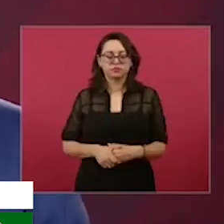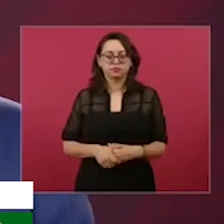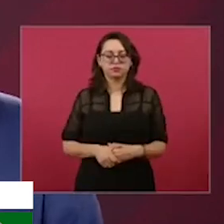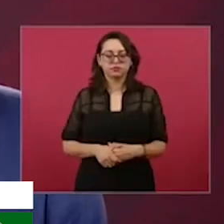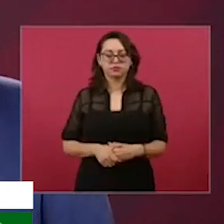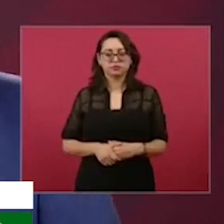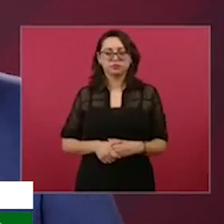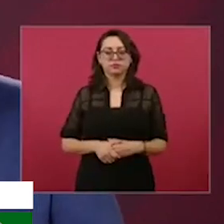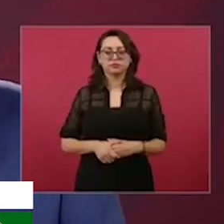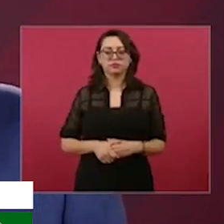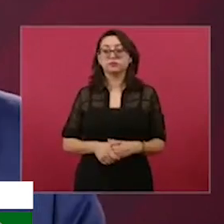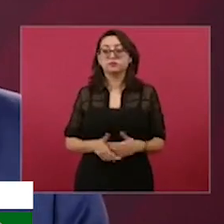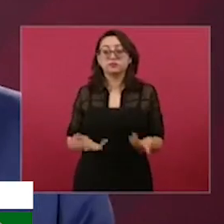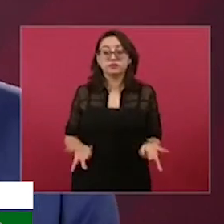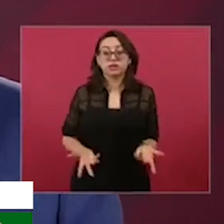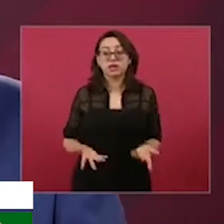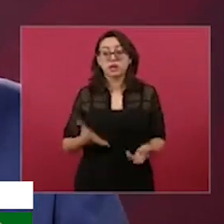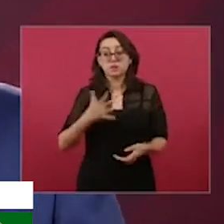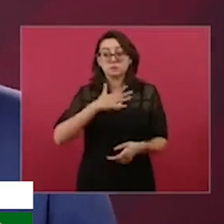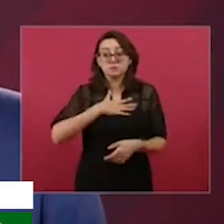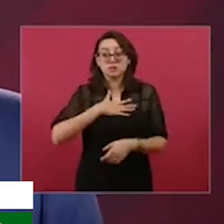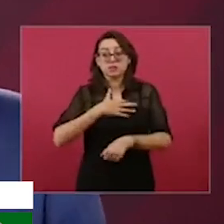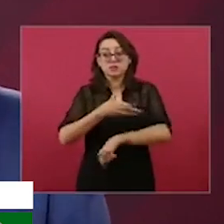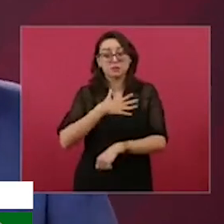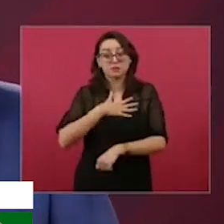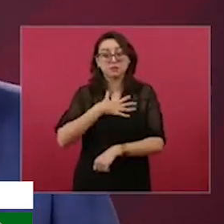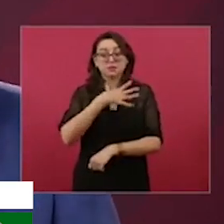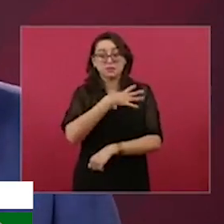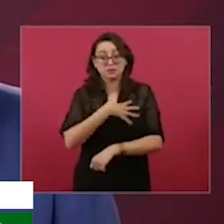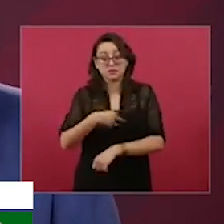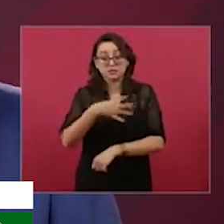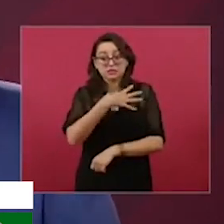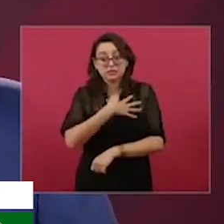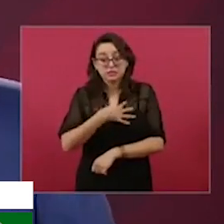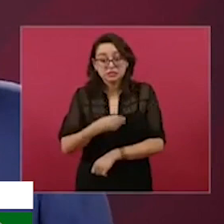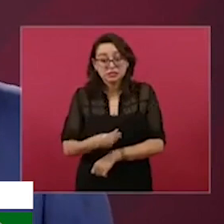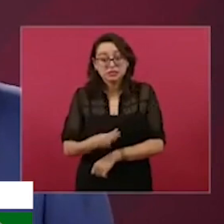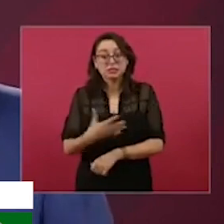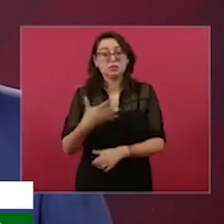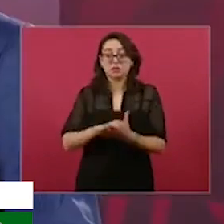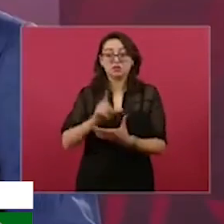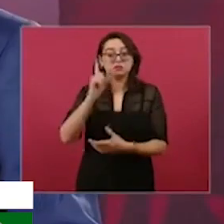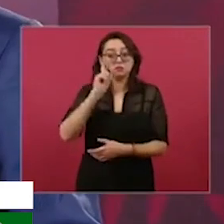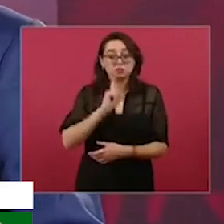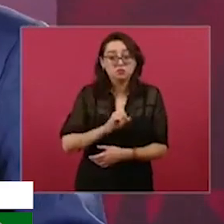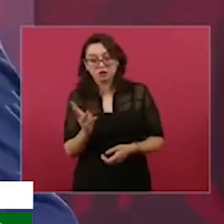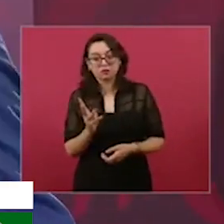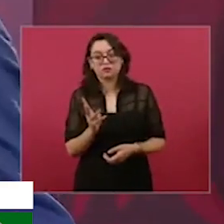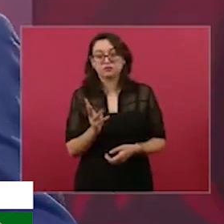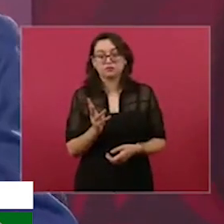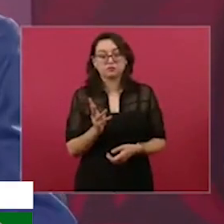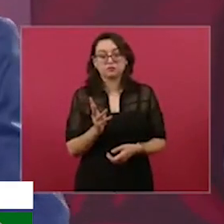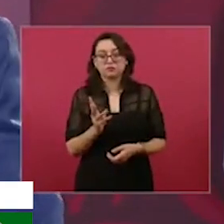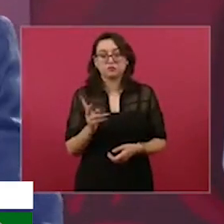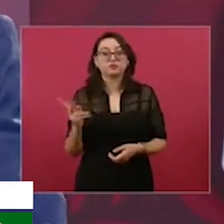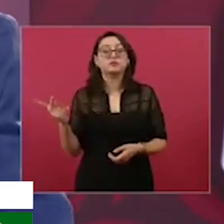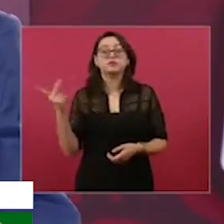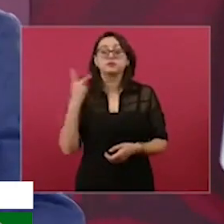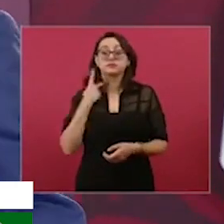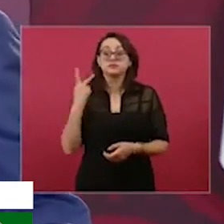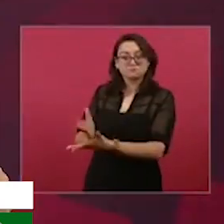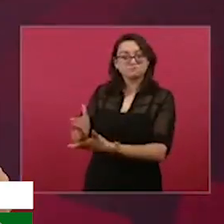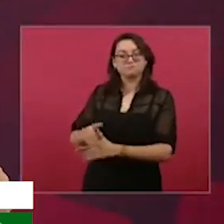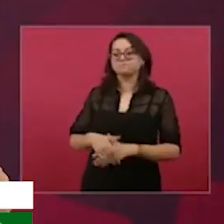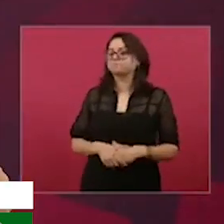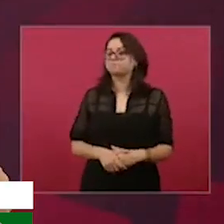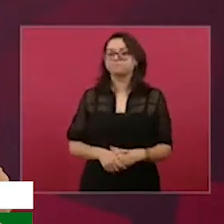Entonces, mi familia cercana, mis hijos, mi esposa Beatriz, no nos